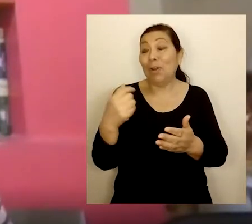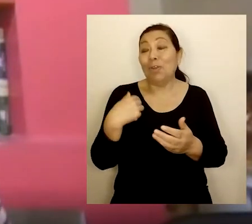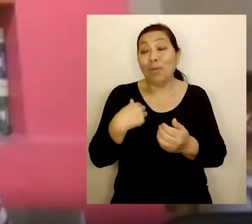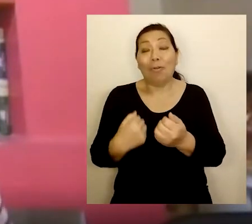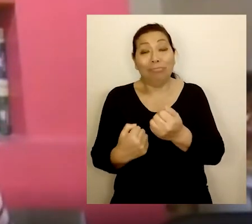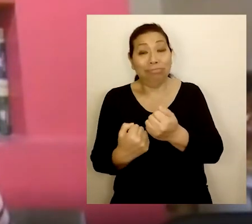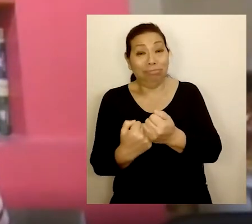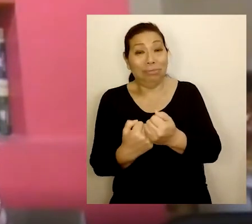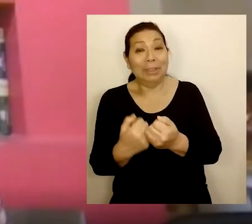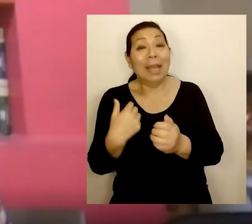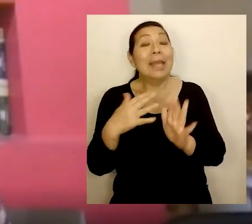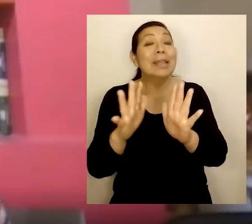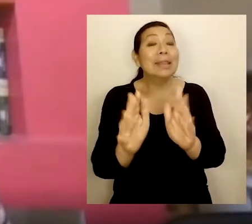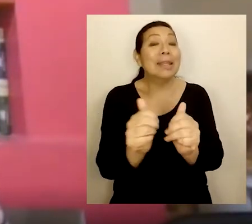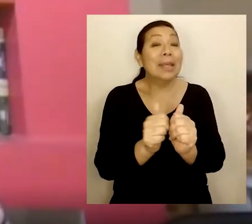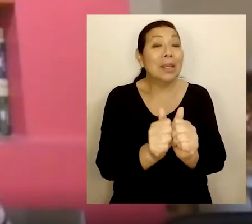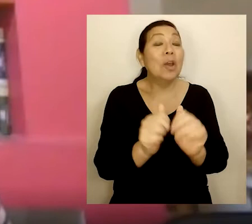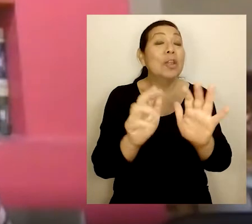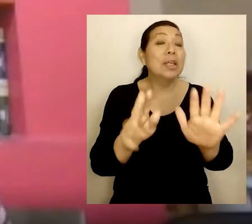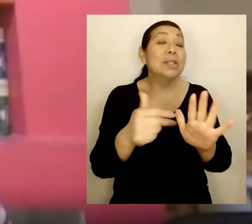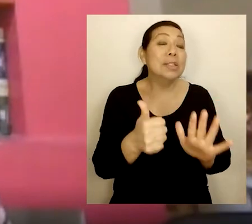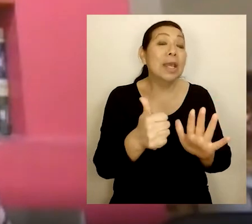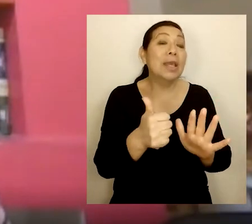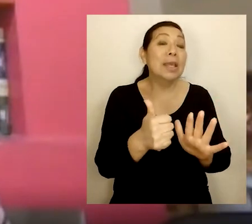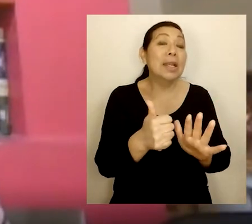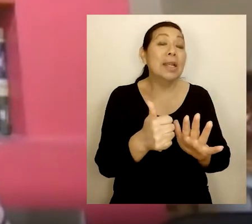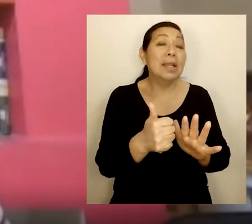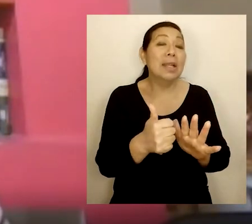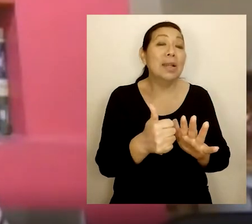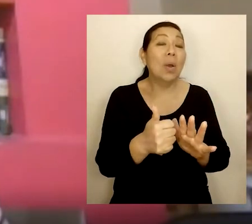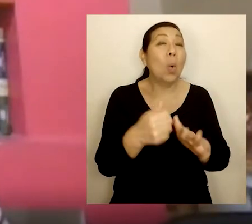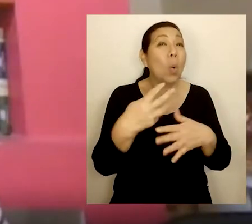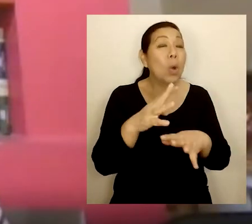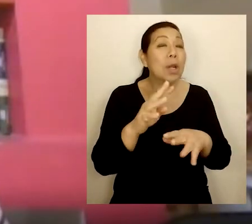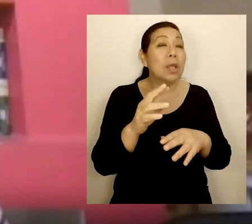patrocinado, desde el 16 de julio